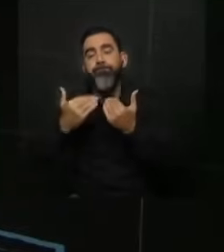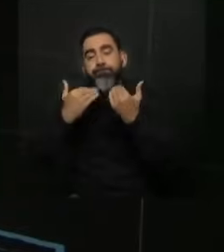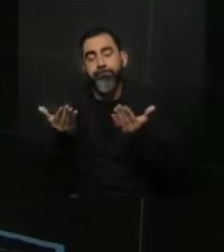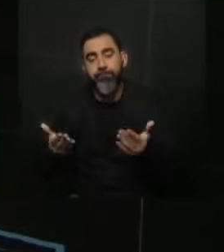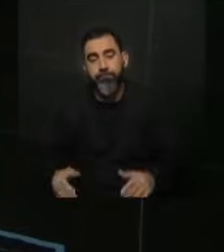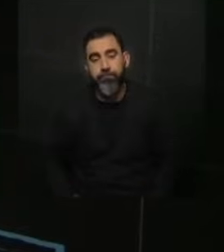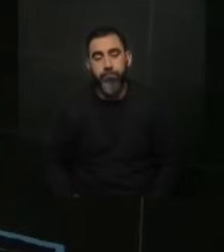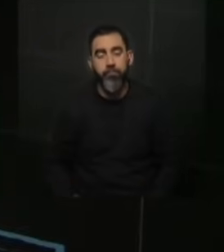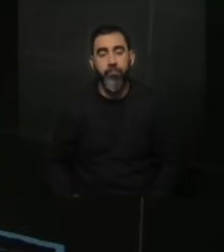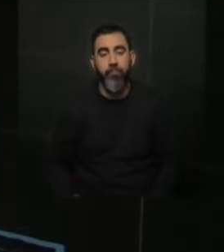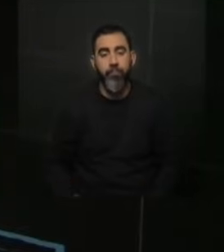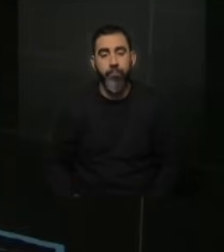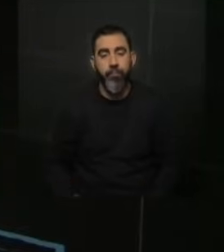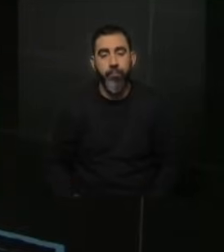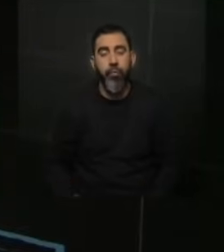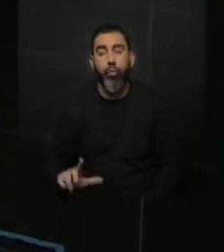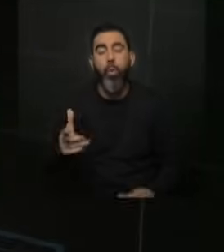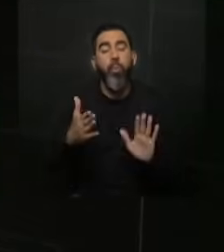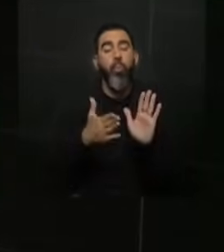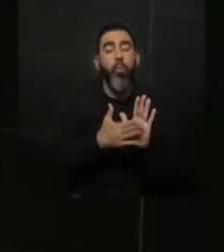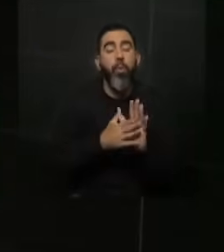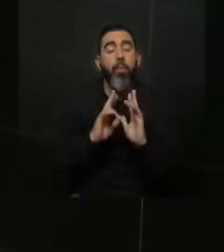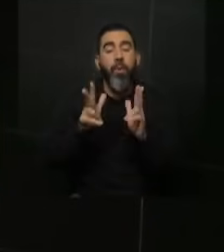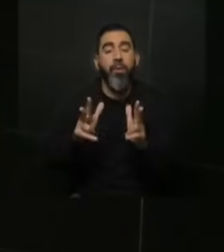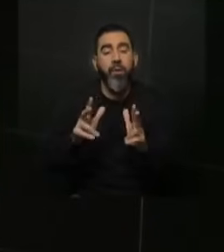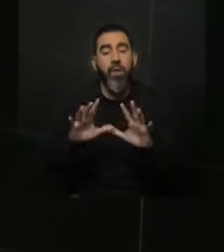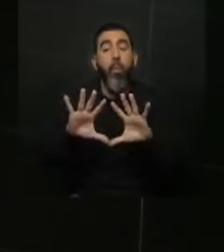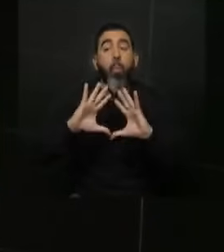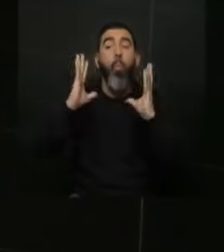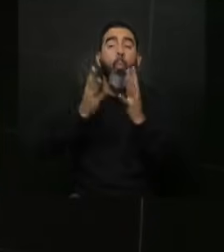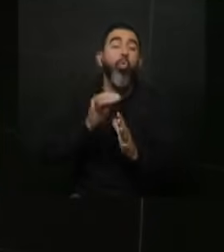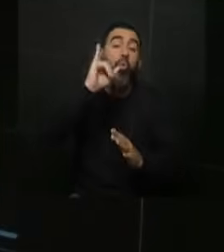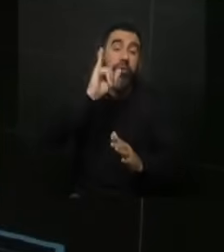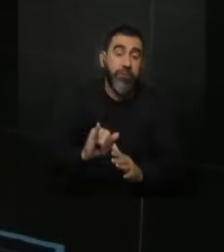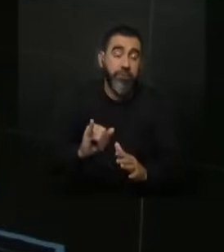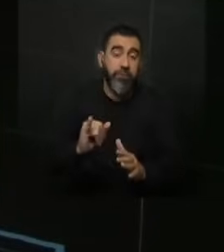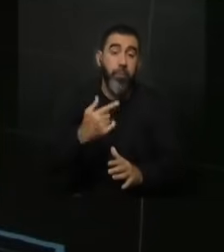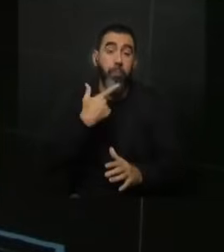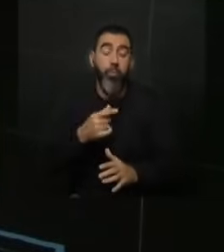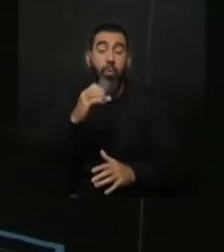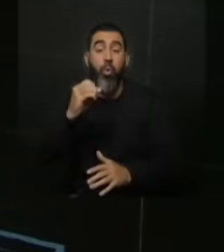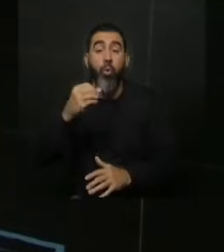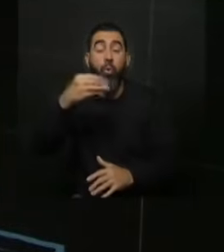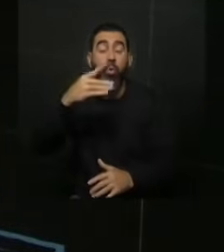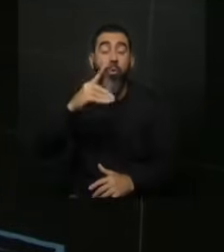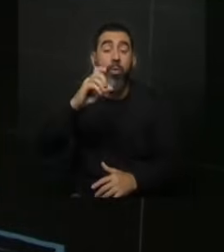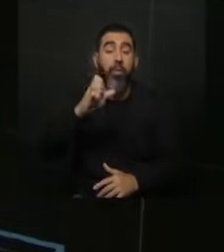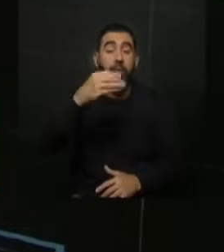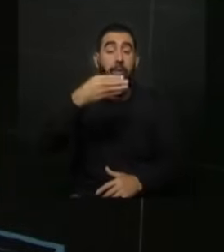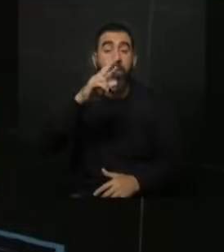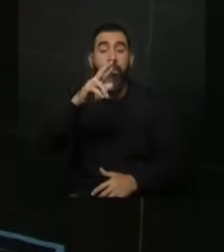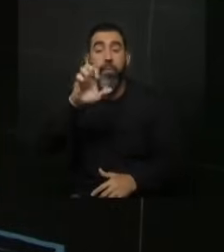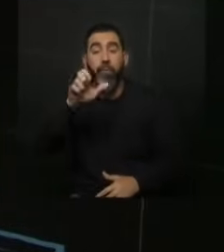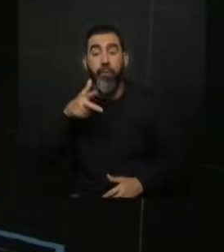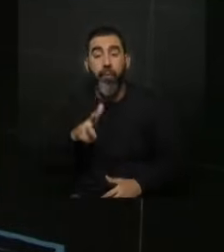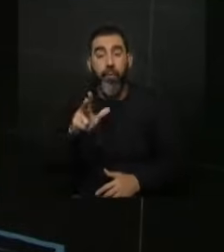digamos datos pruebas para decirte en el mundo pasa pasó con alre por ejemplo Pero yo lo que digo